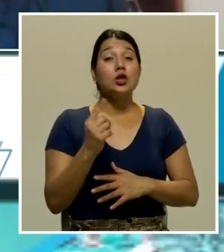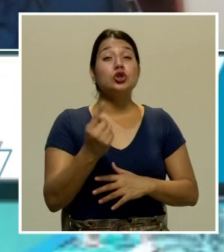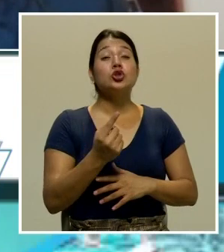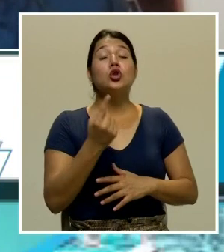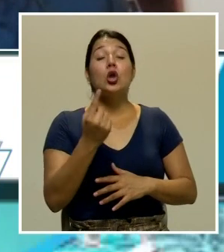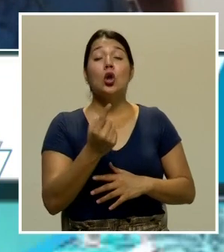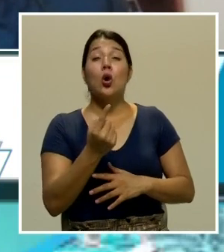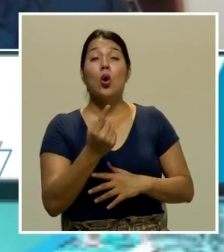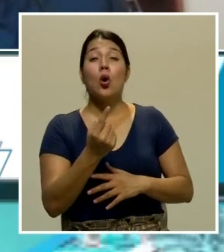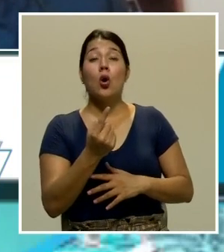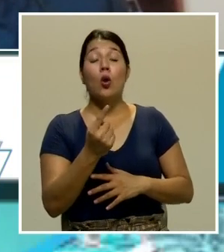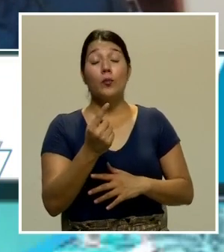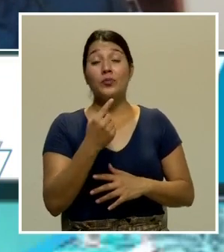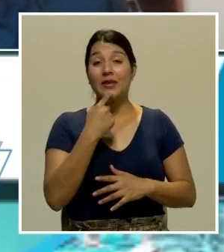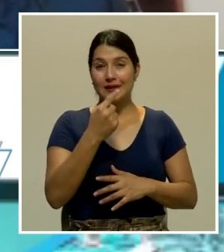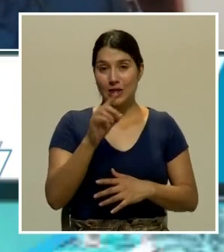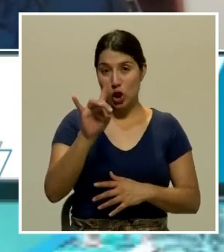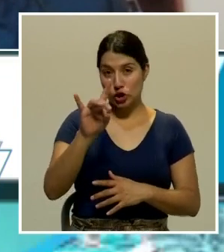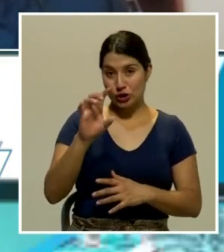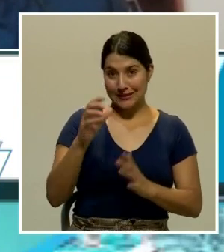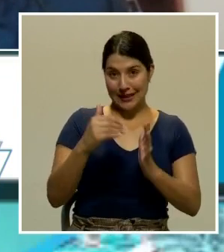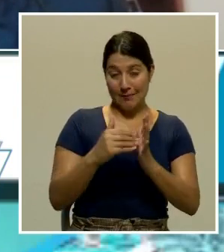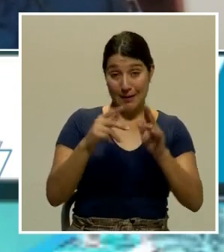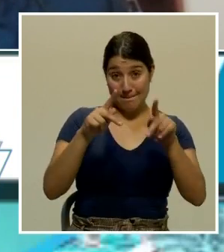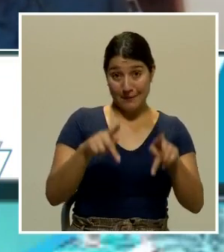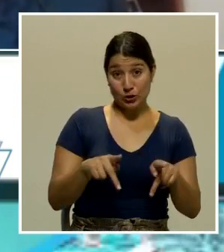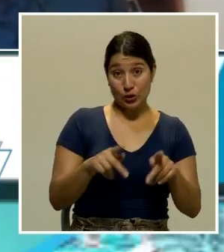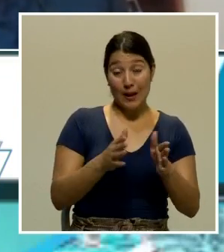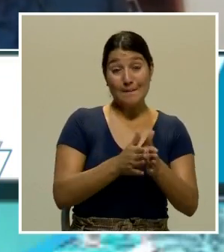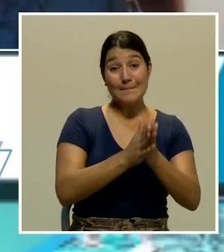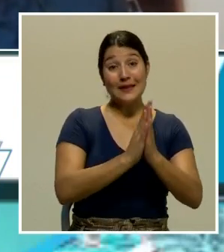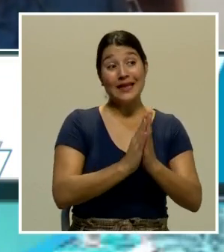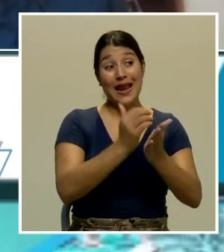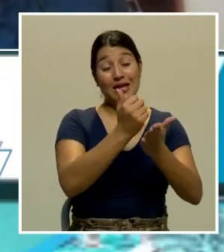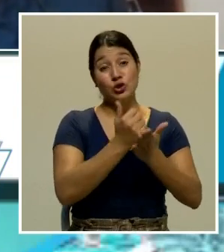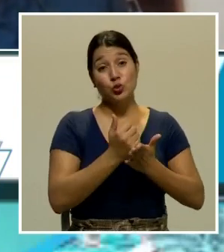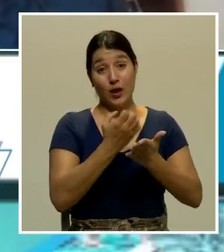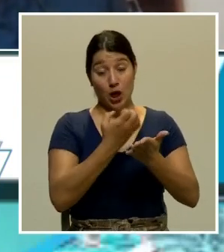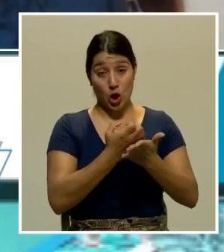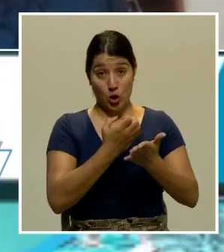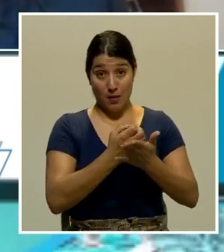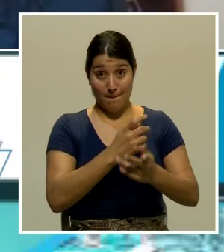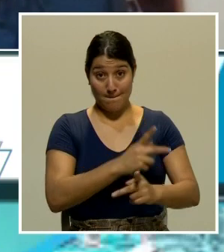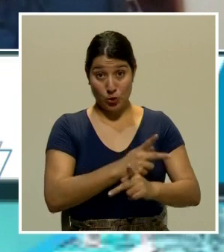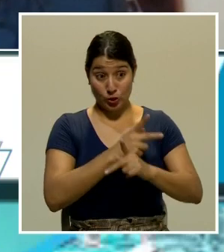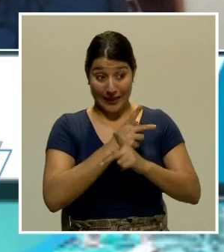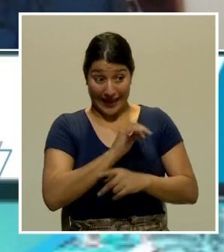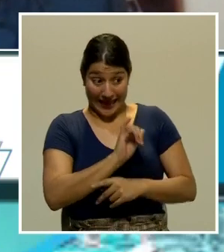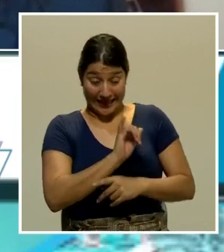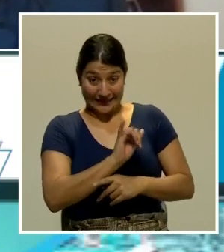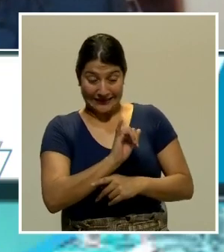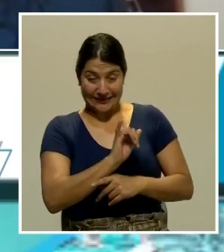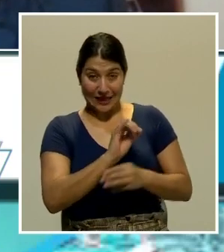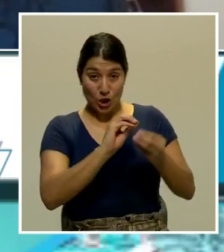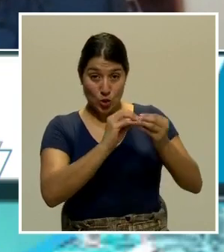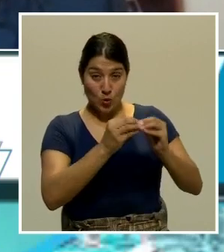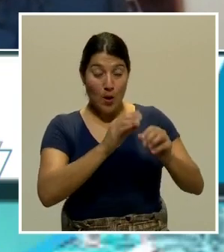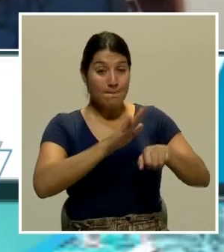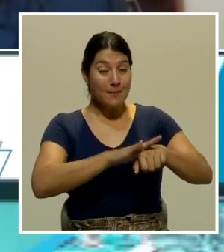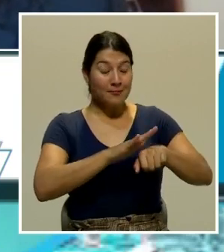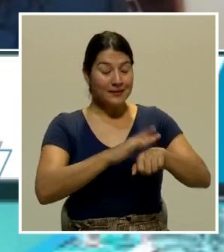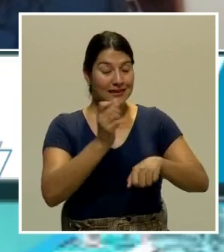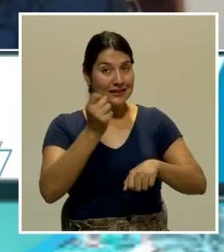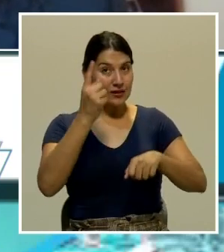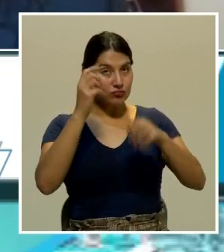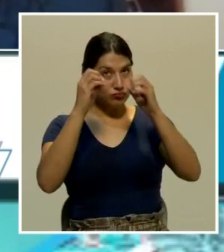dato, 800,000 personas pidieron el bono proteger. Ese dato nos da una idea de la